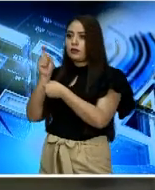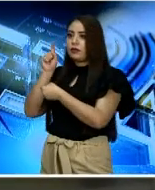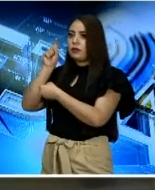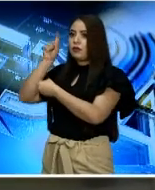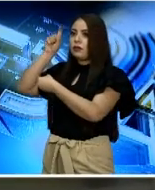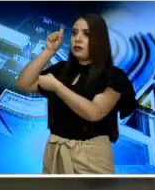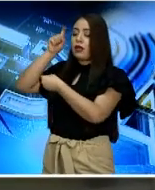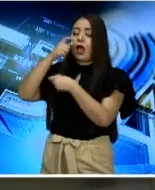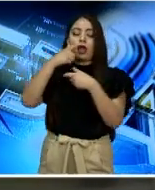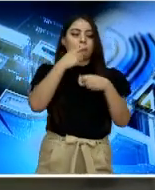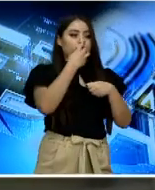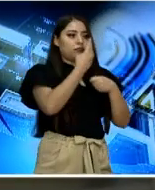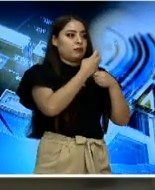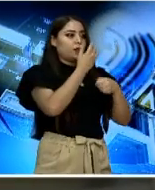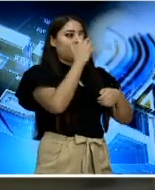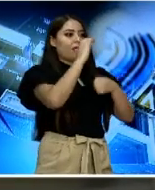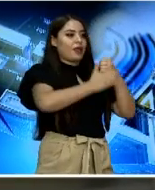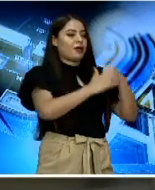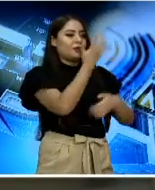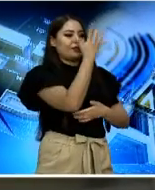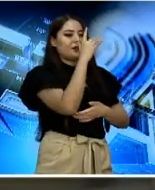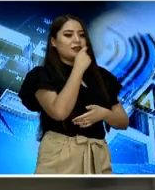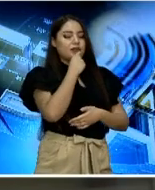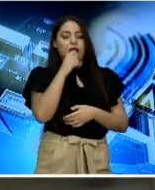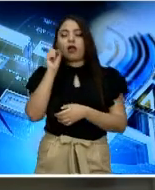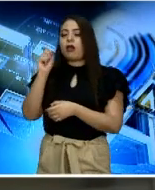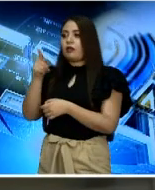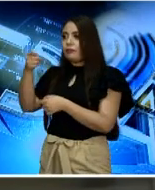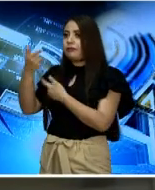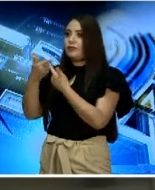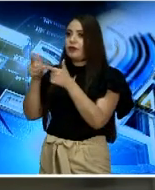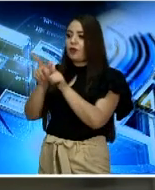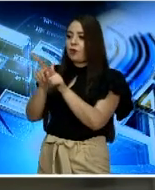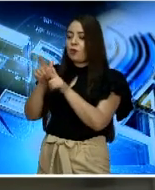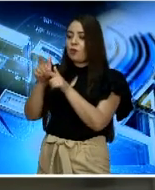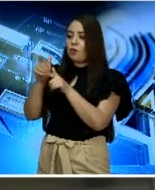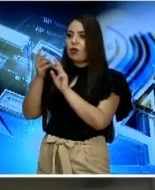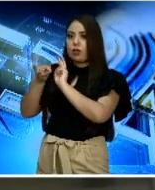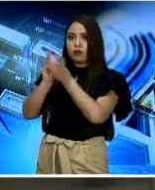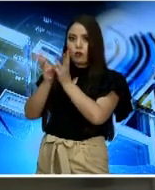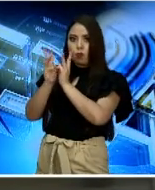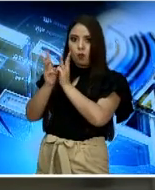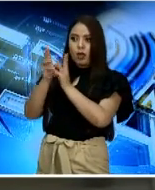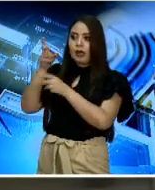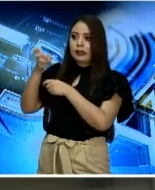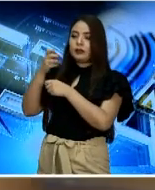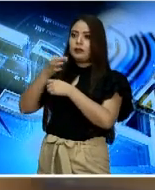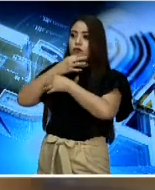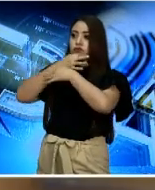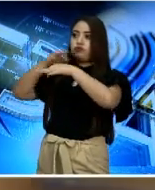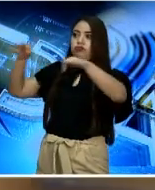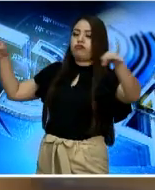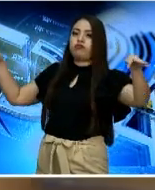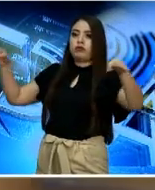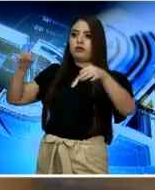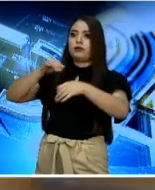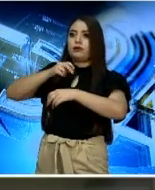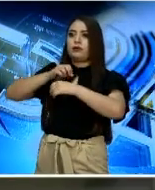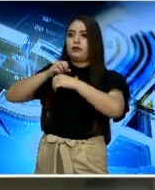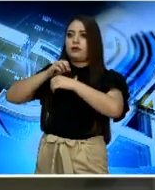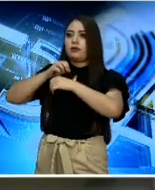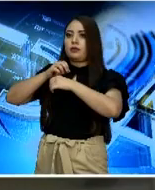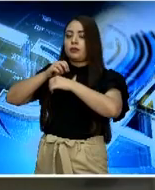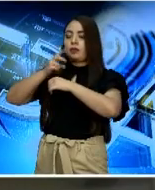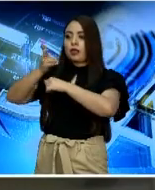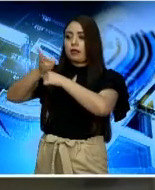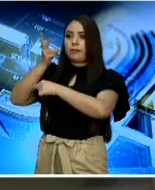Entonces, estaban en un grupo de WhatsApp y ahí se dio la invitación, se envió ahí la invitación. Sí. ¿Tú no